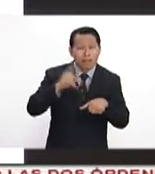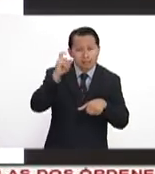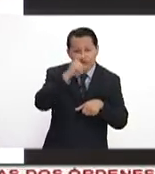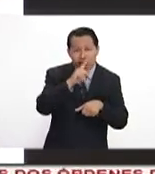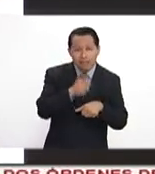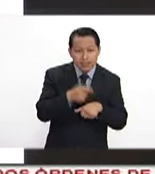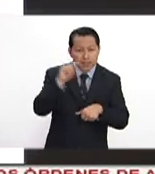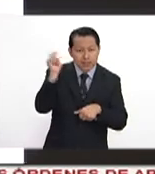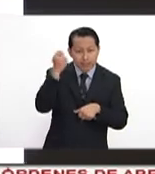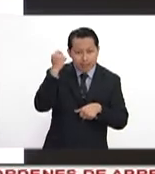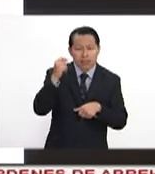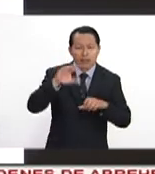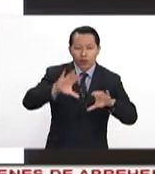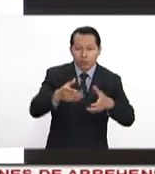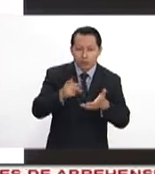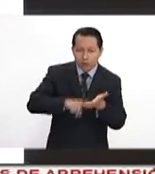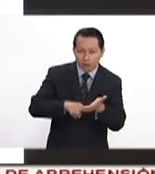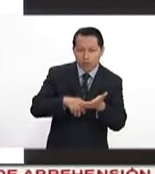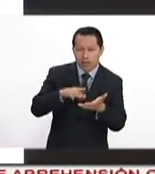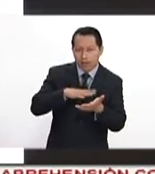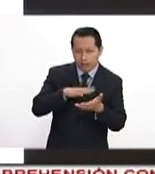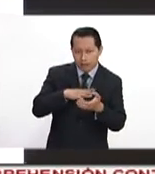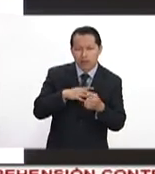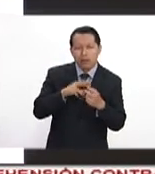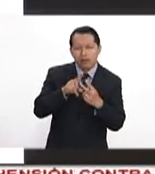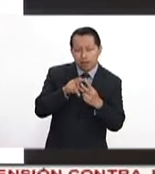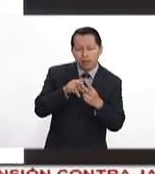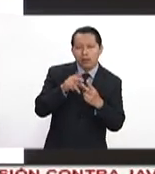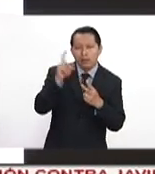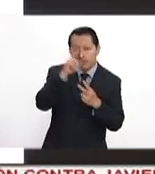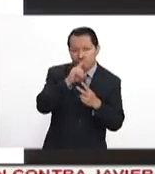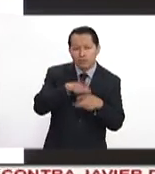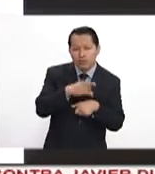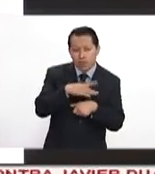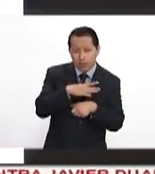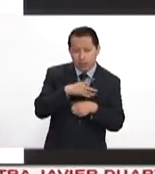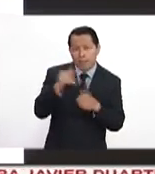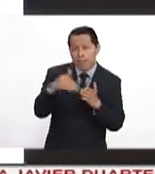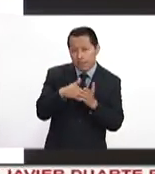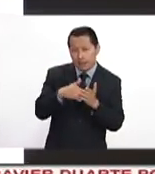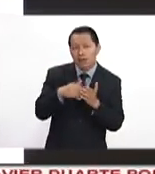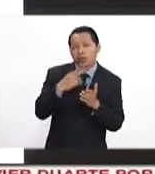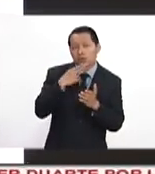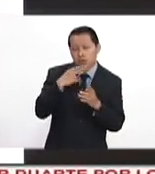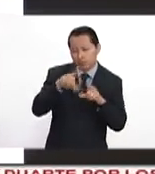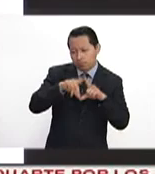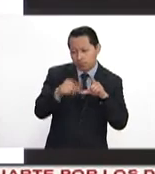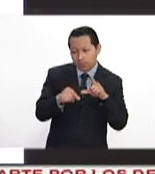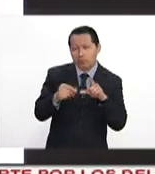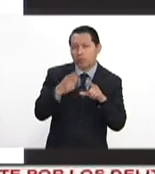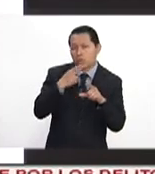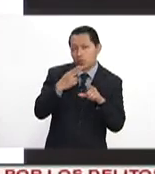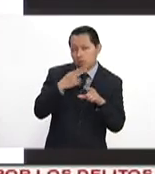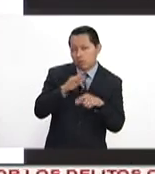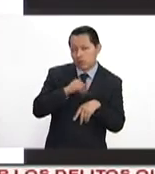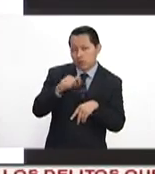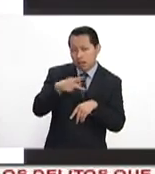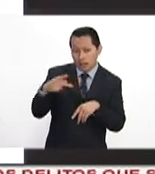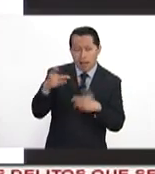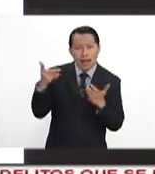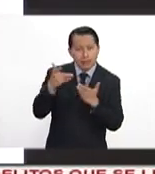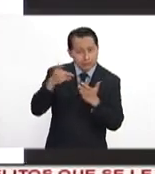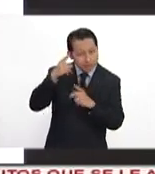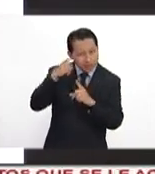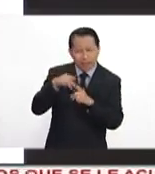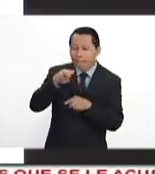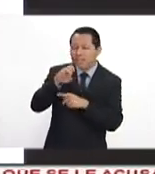de la tecnología y el desarrollo de la comunidad, que han sido dos cosas complejas. No tenemos decenas de miles de usuarios a nivel nacional que tienen nuestra aplicación y que pueden realizar misiones,